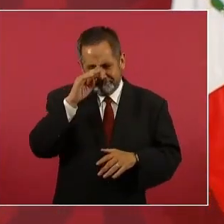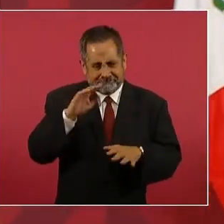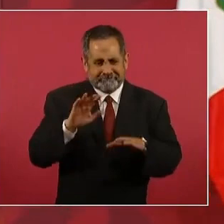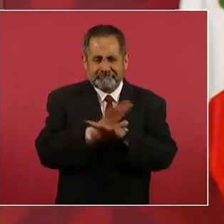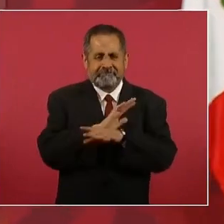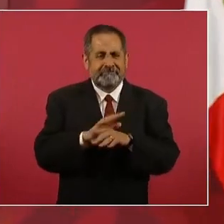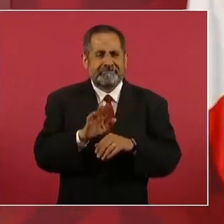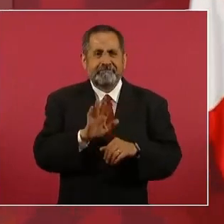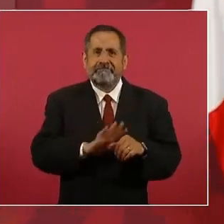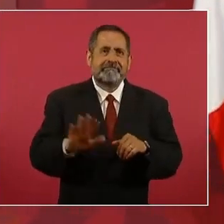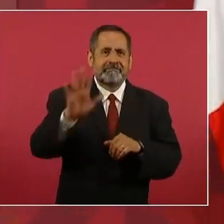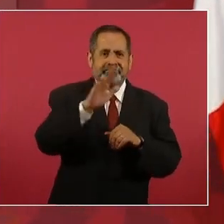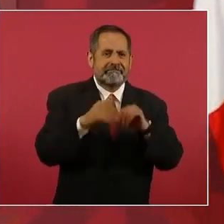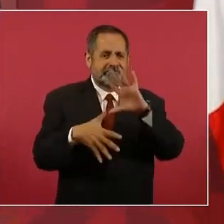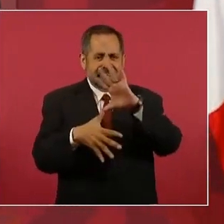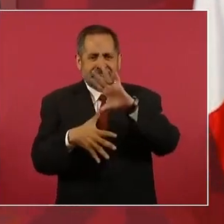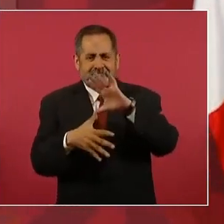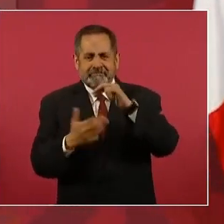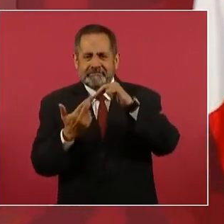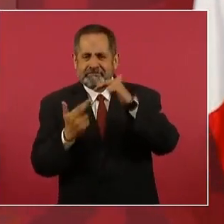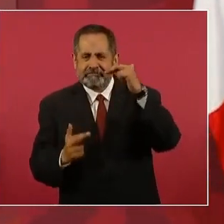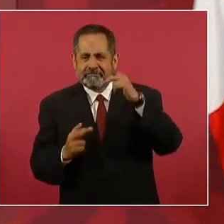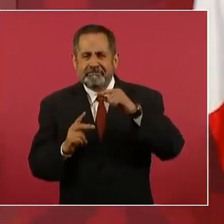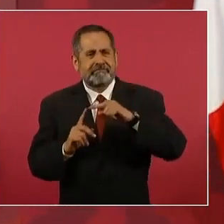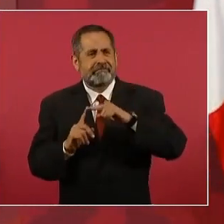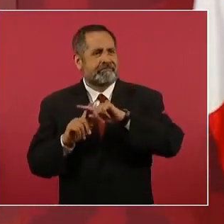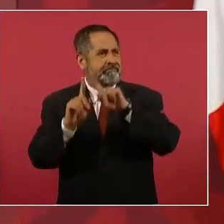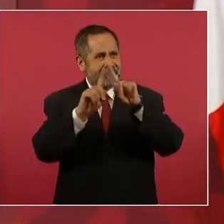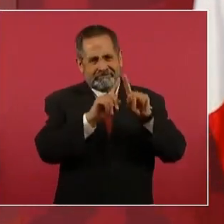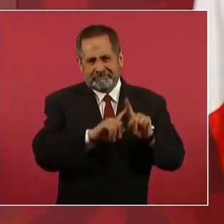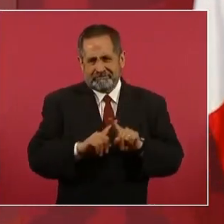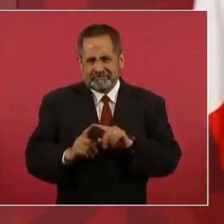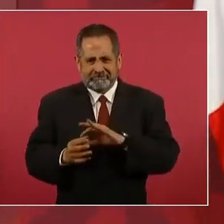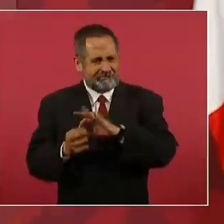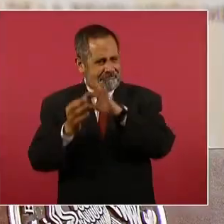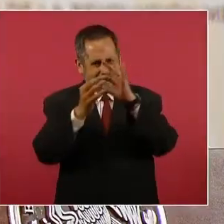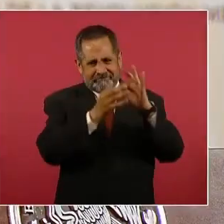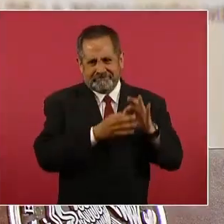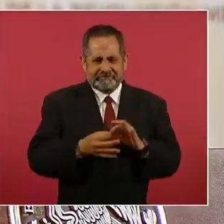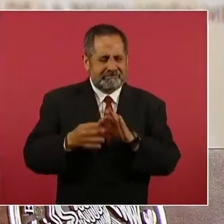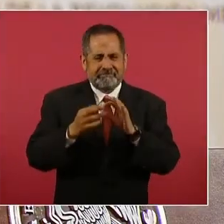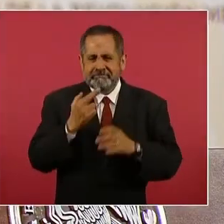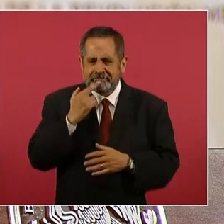relacionarnos de manera distinta en América y en el mundo,